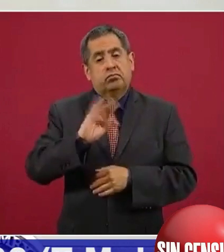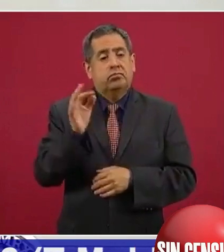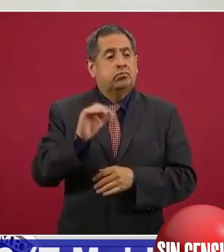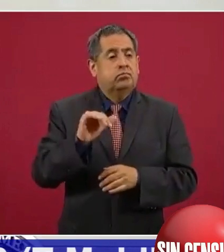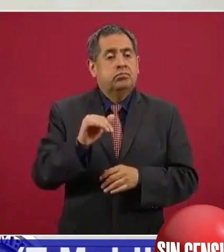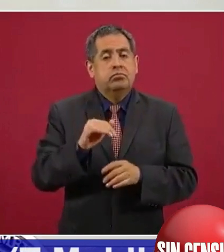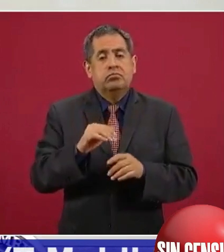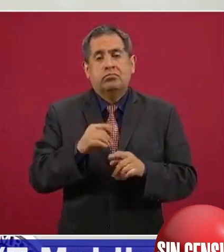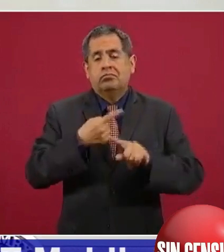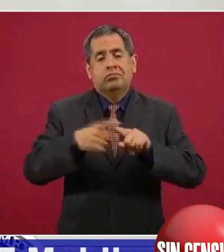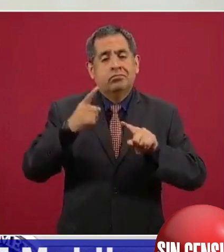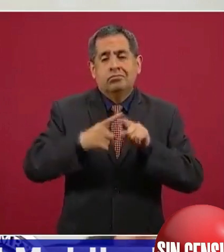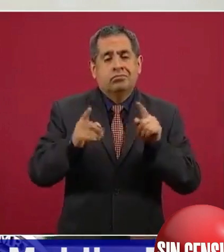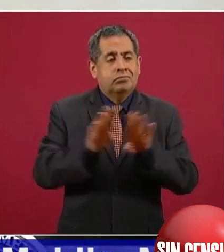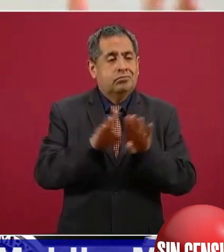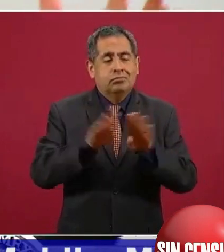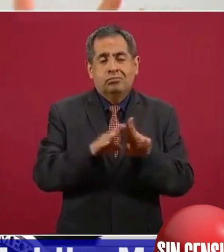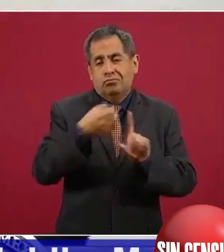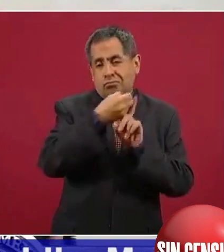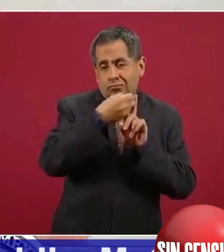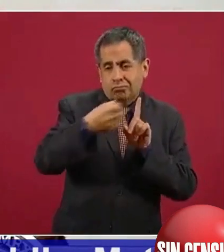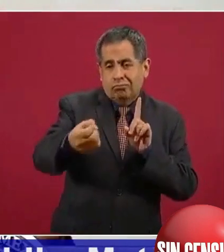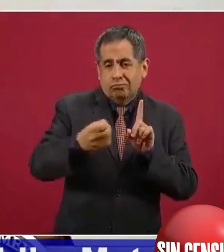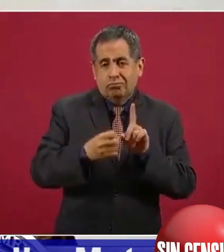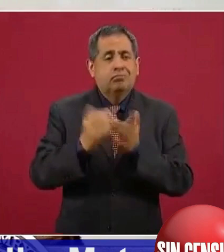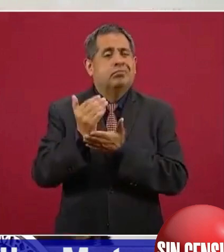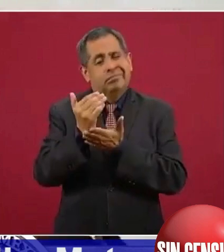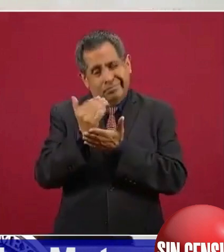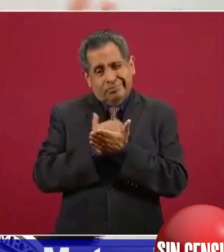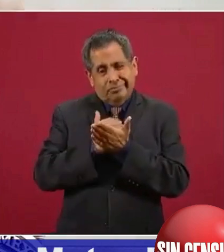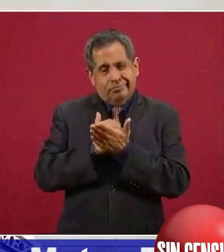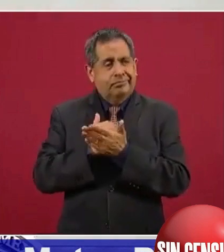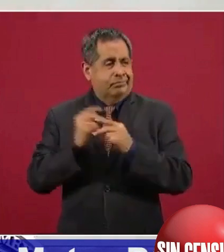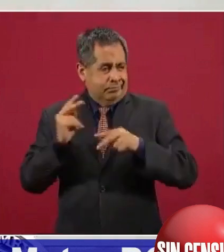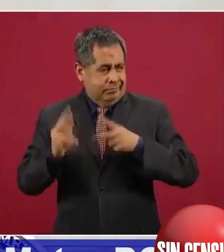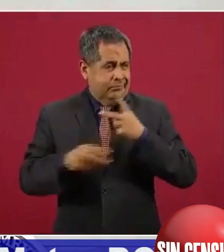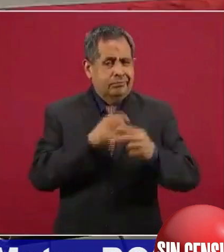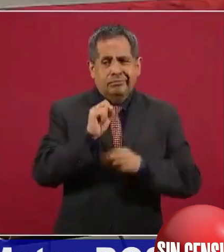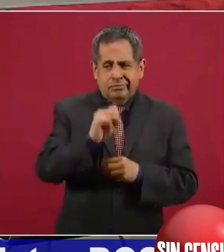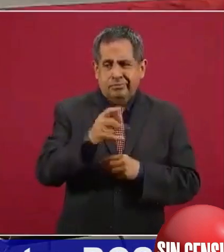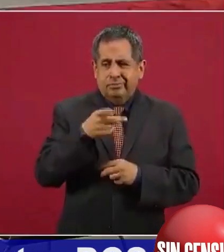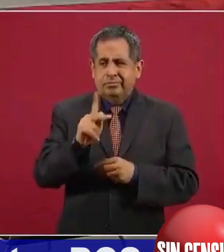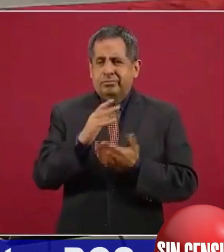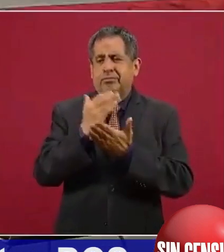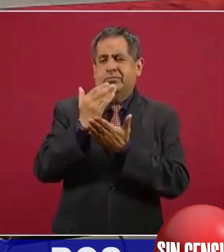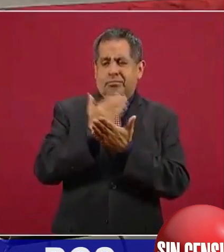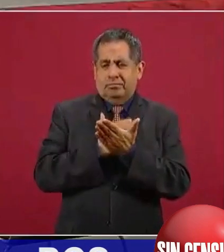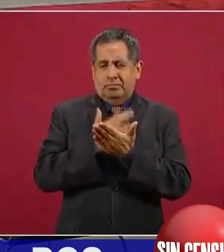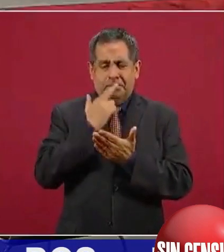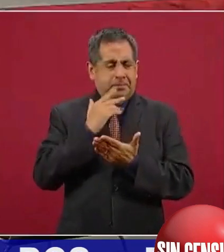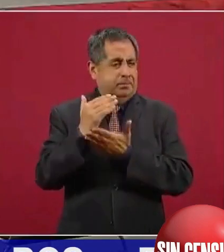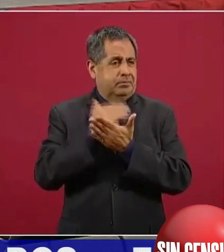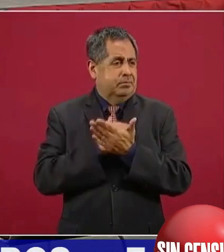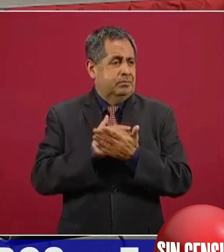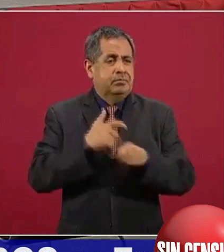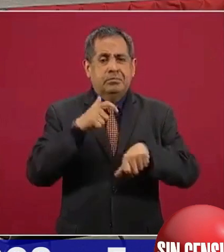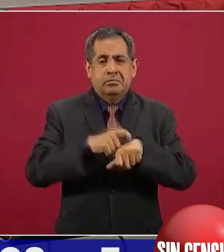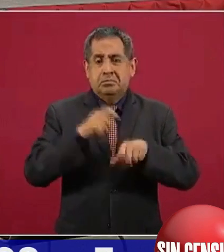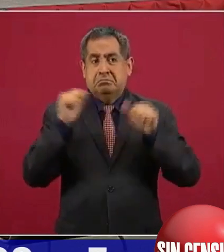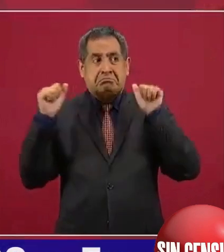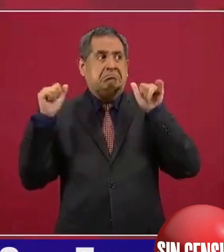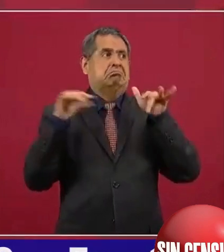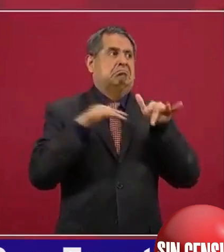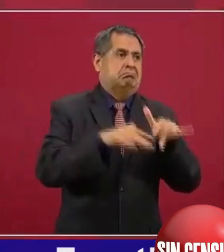manera escalonada, de manera que se pueda reducir el número de personas que se congregan a un tiempo y por lo tanto el